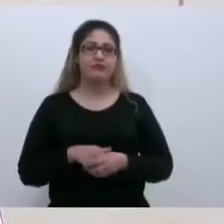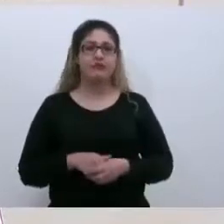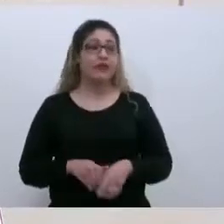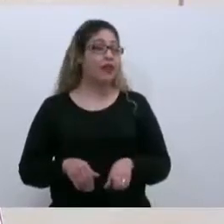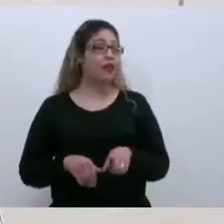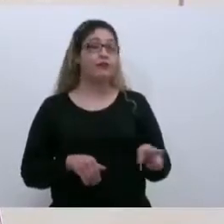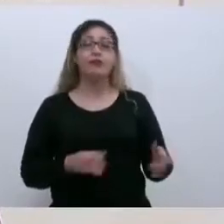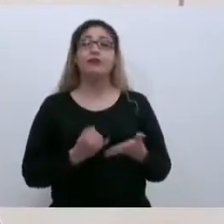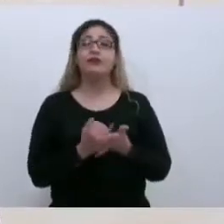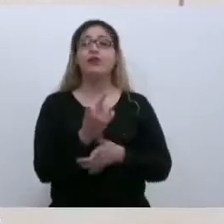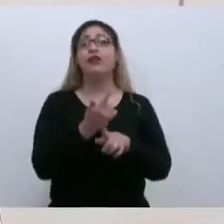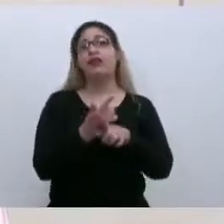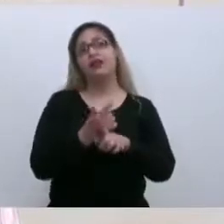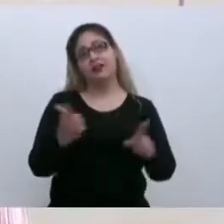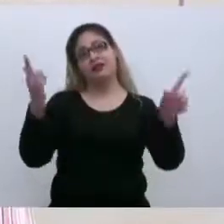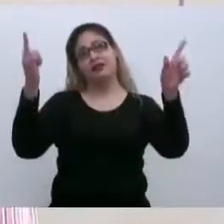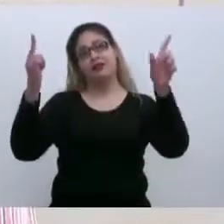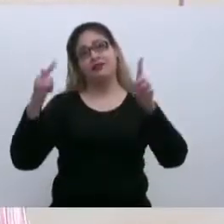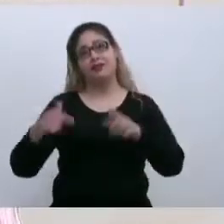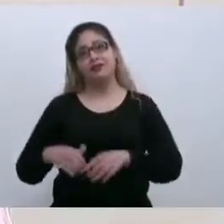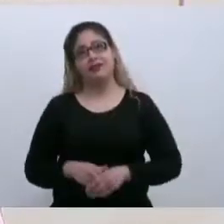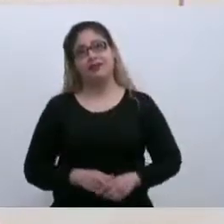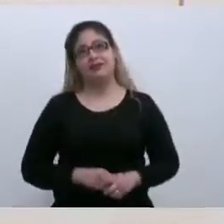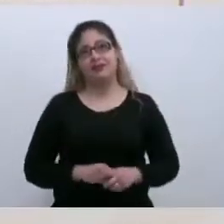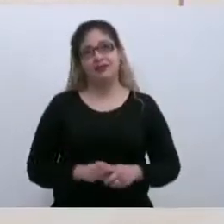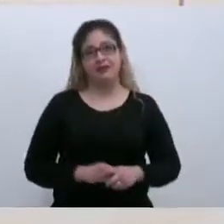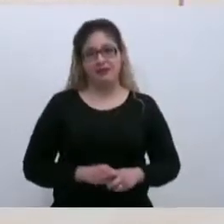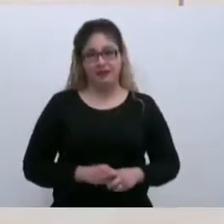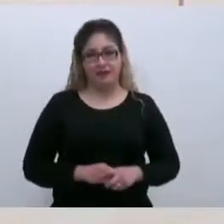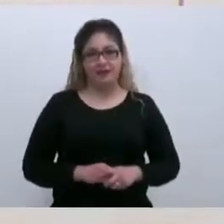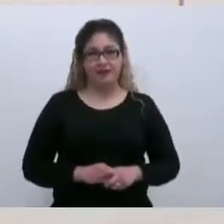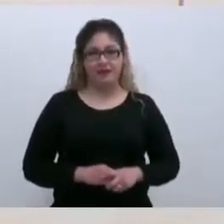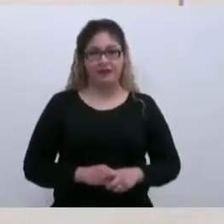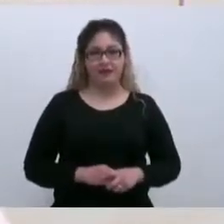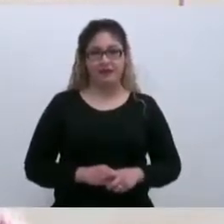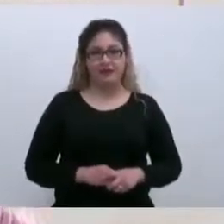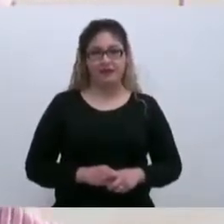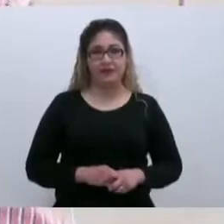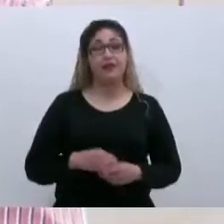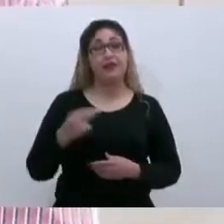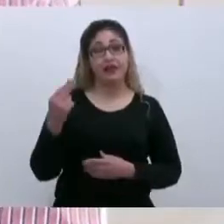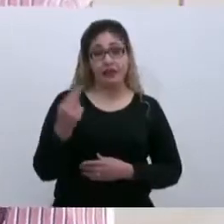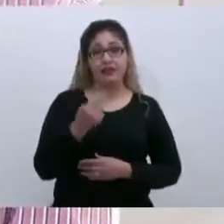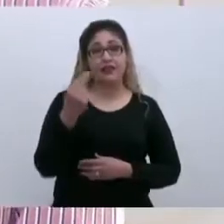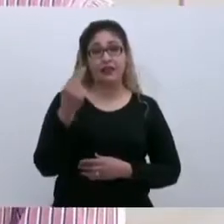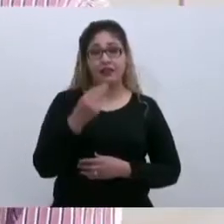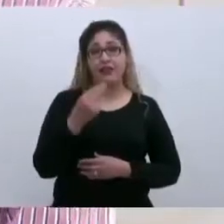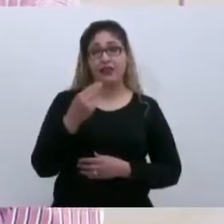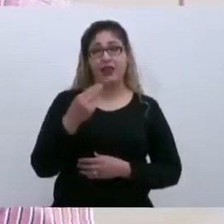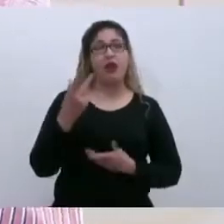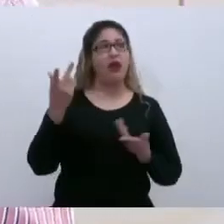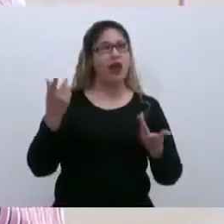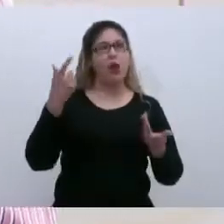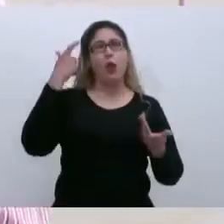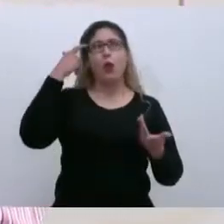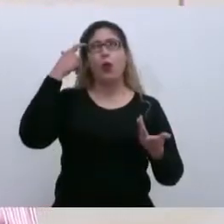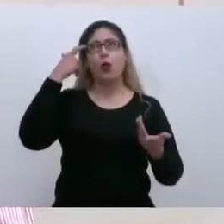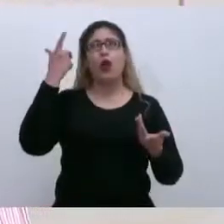libres, que dejemos atrás esa rémora del